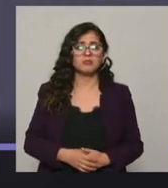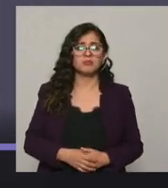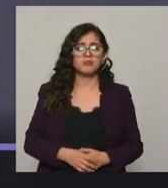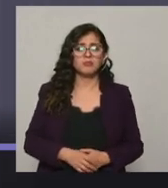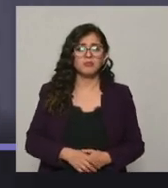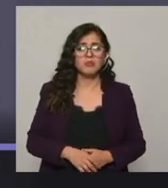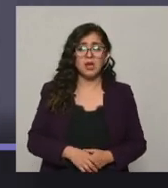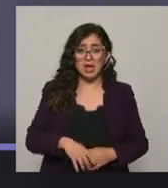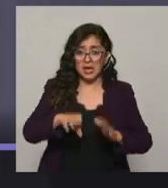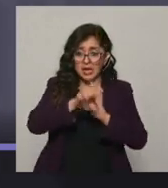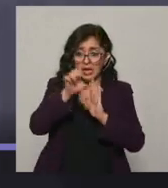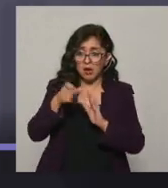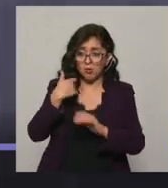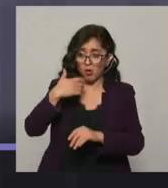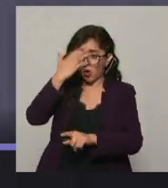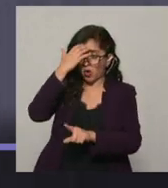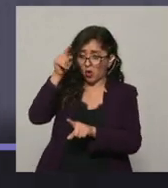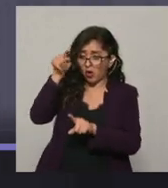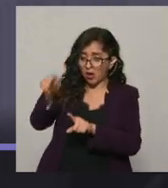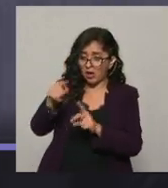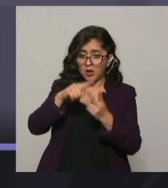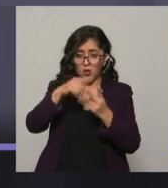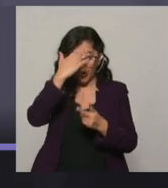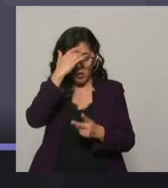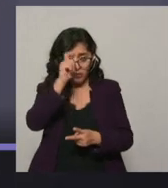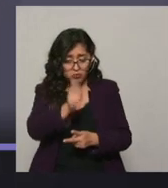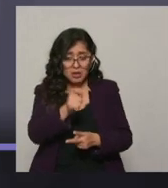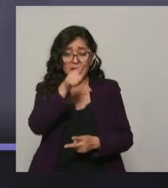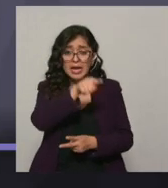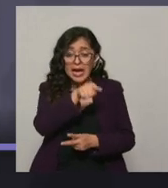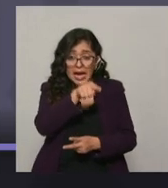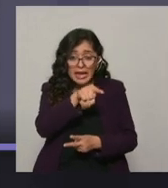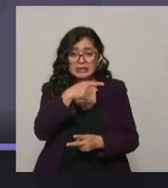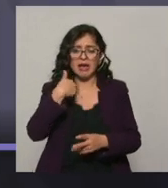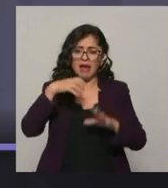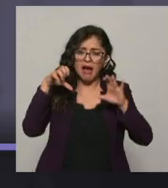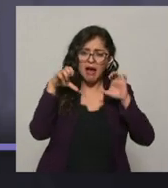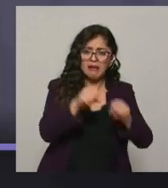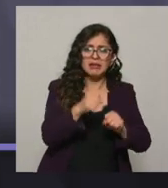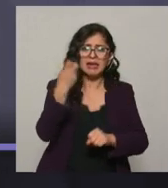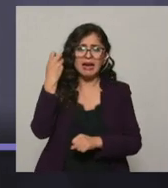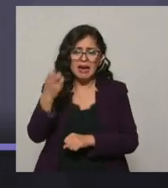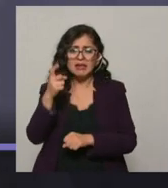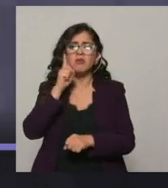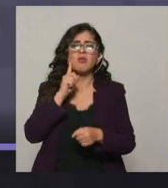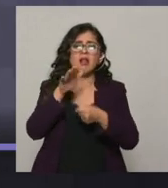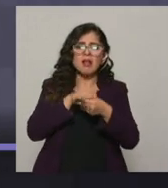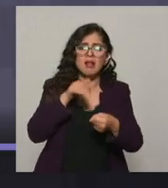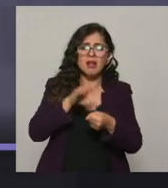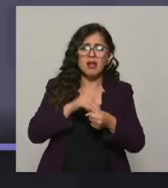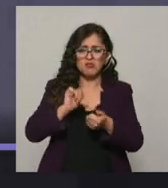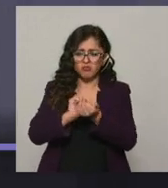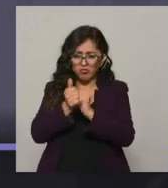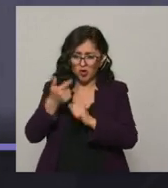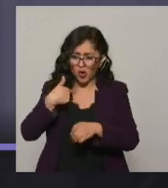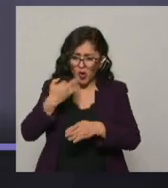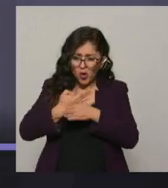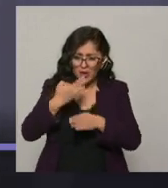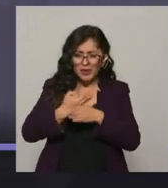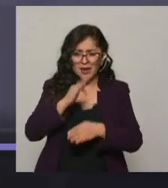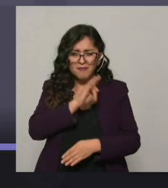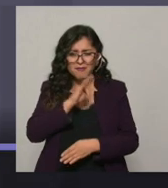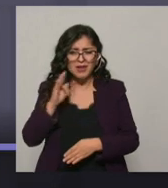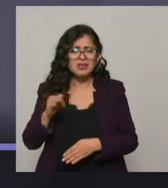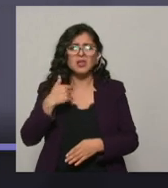sea, a la que conozco, a la que ubico, a esa la agarro y a esa la acosamos y a esa o sea, hasta la fecha yo sigo recibiendo